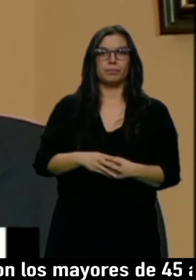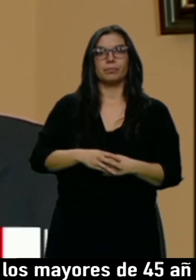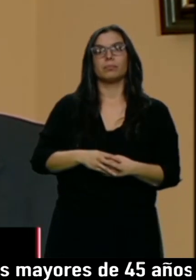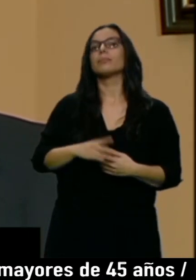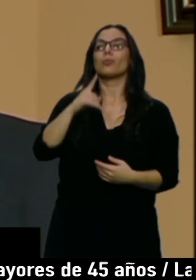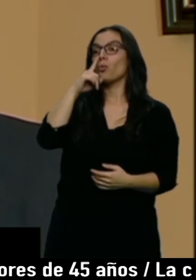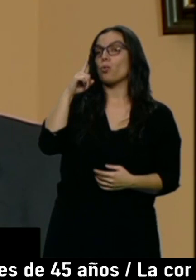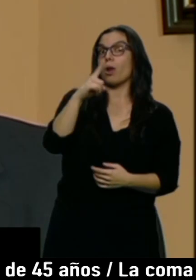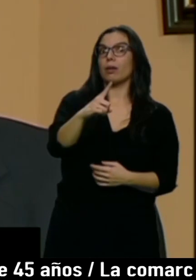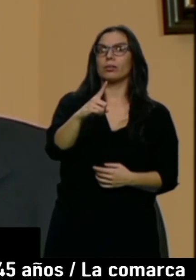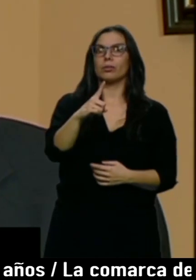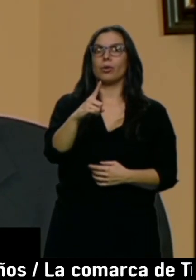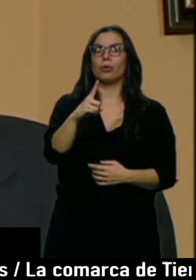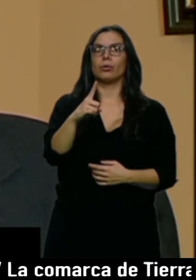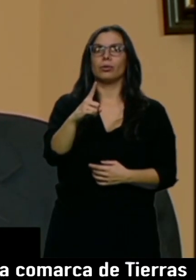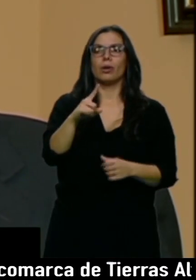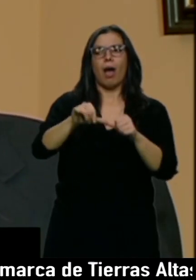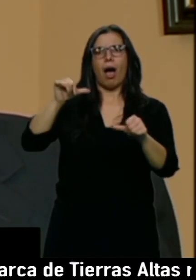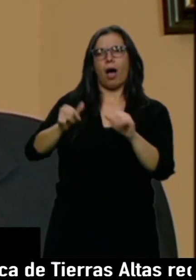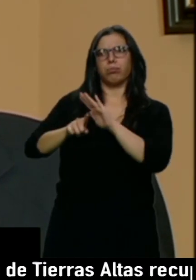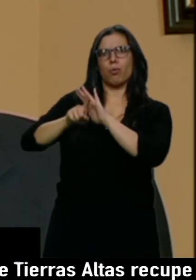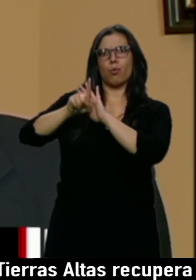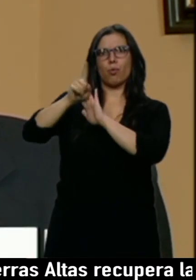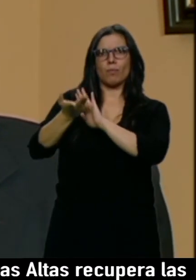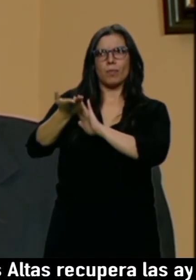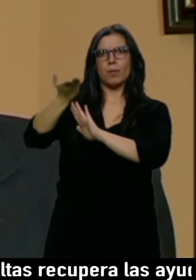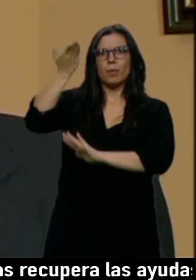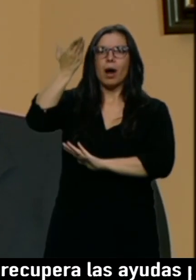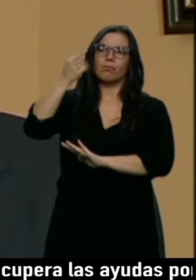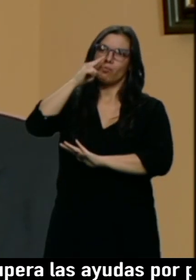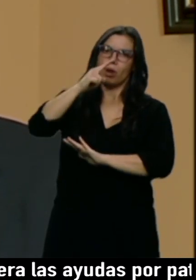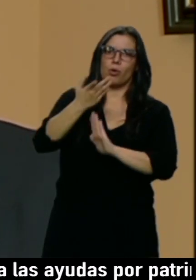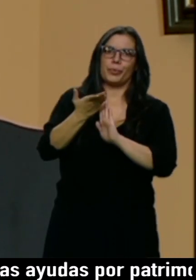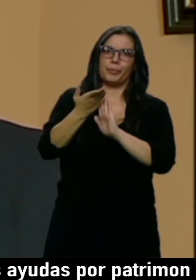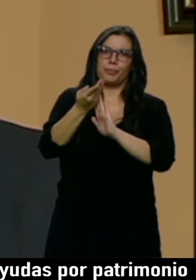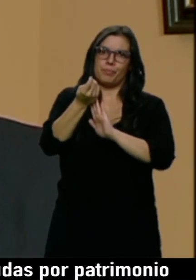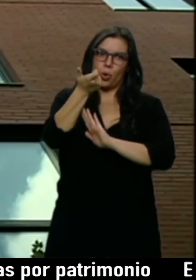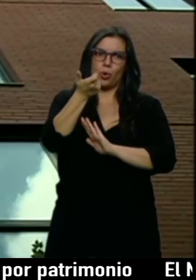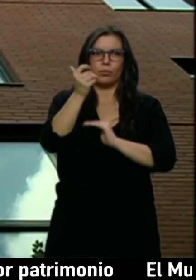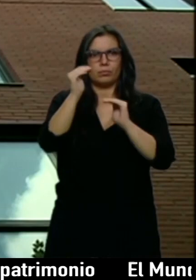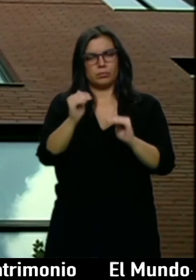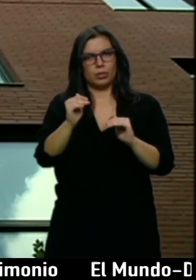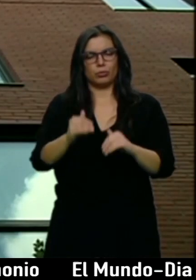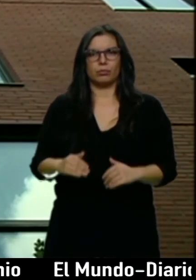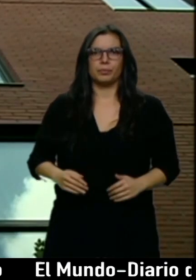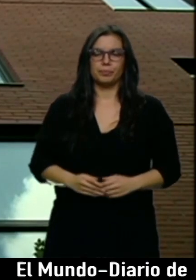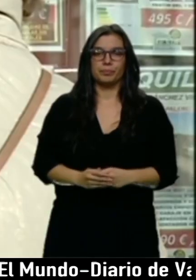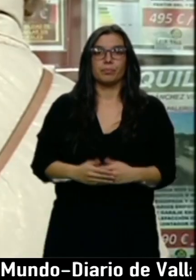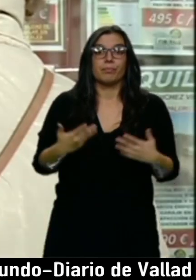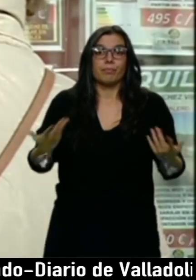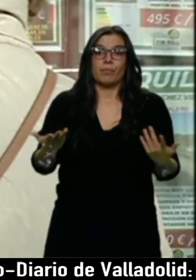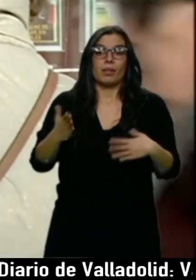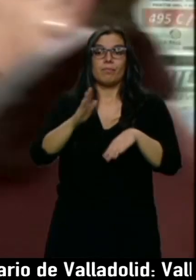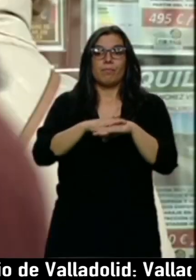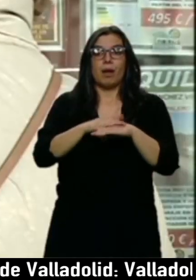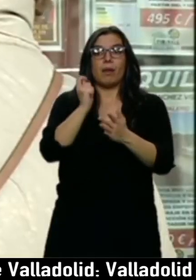tendencia alcista que veníamos observando se ha frenado un poquito. Sigue subiendo, pero muy poquito. Así que para encararlo se recurre